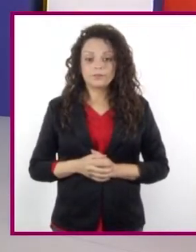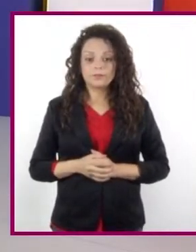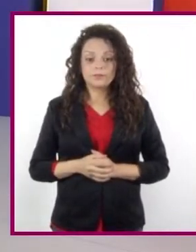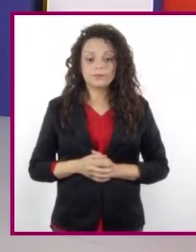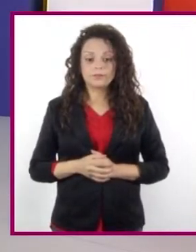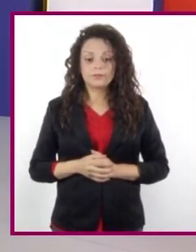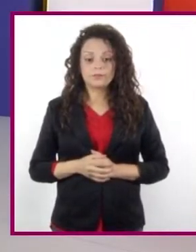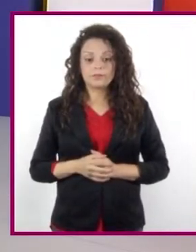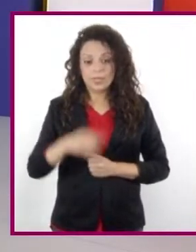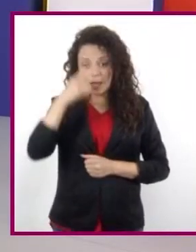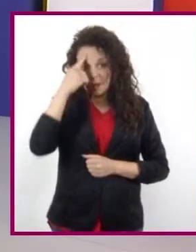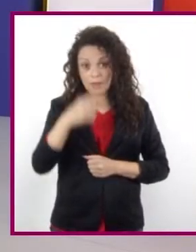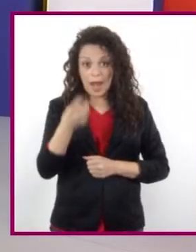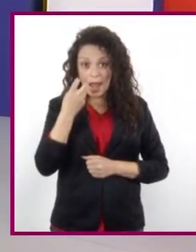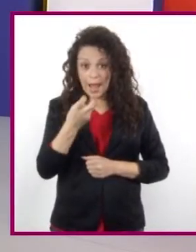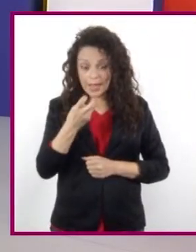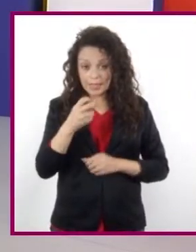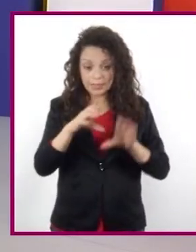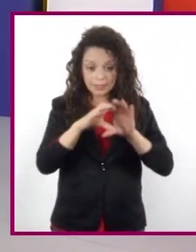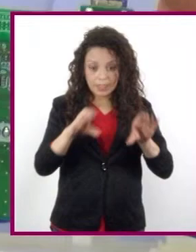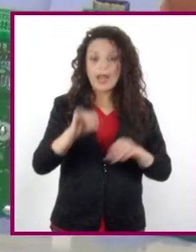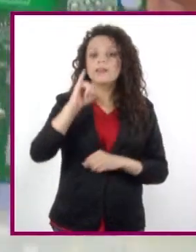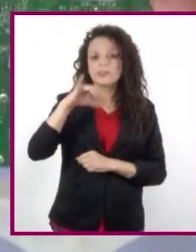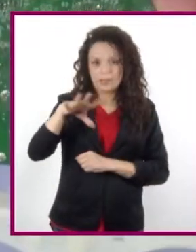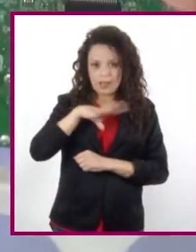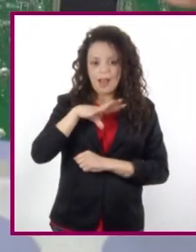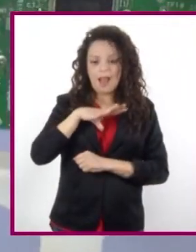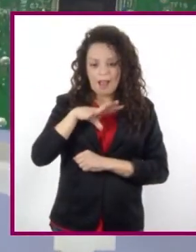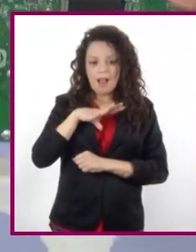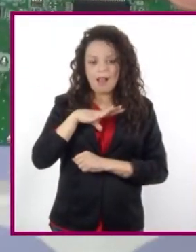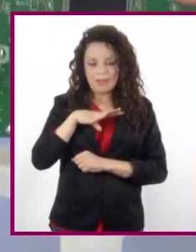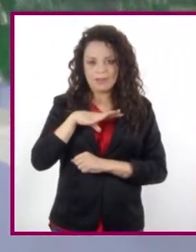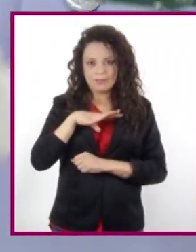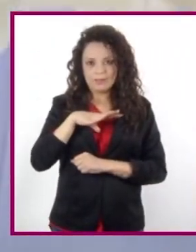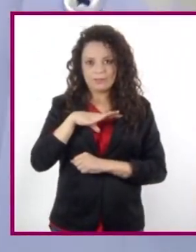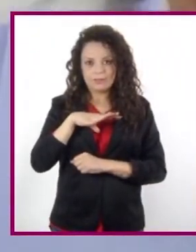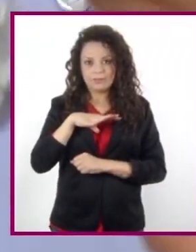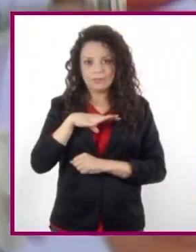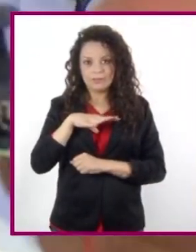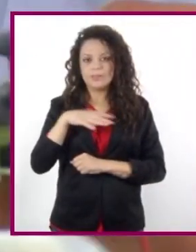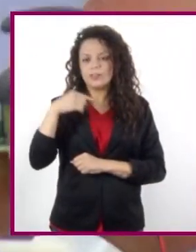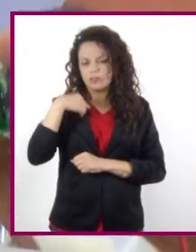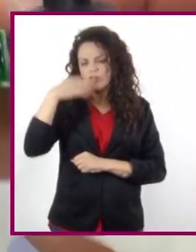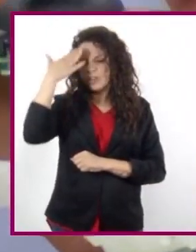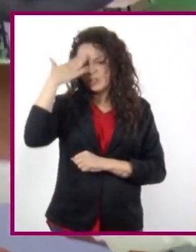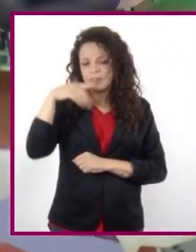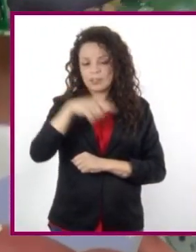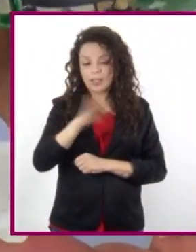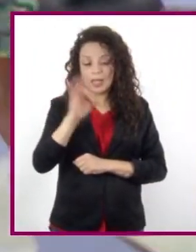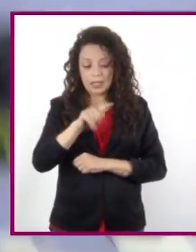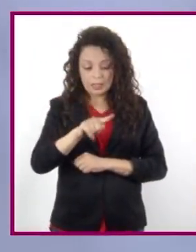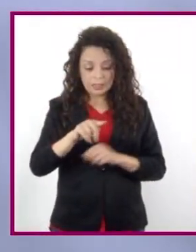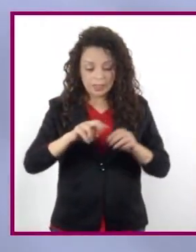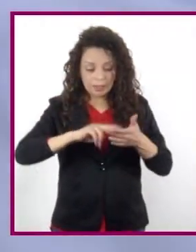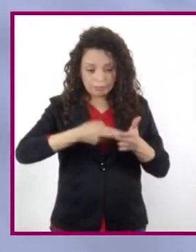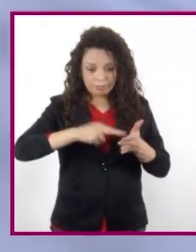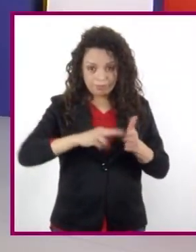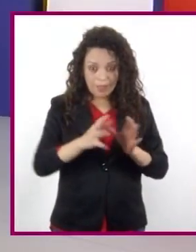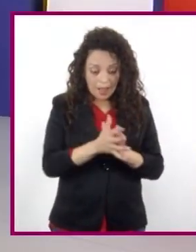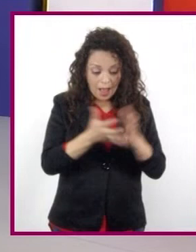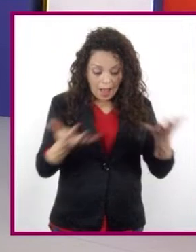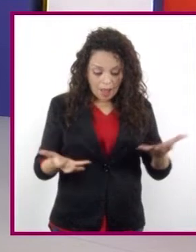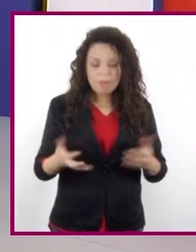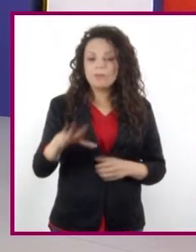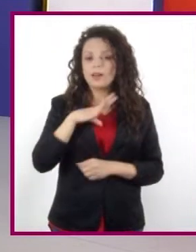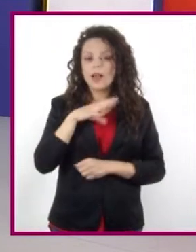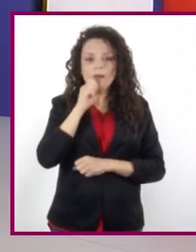Para el caso de este, sí la contiene. Seguramente si lo desarmamos encontraríamos las mismas piezas,